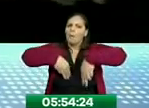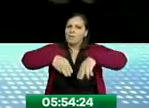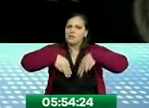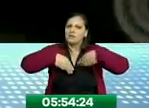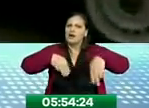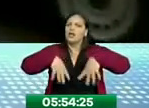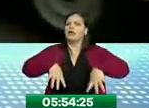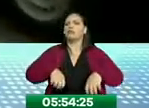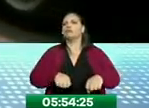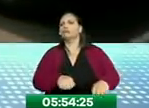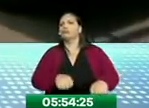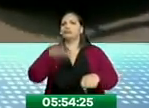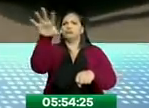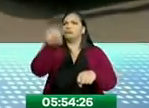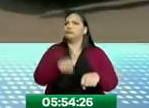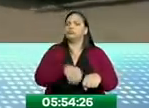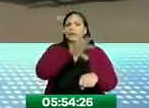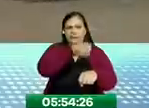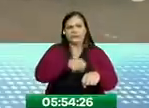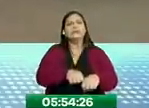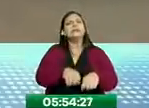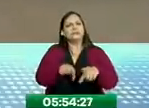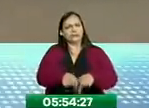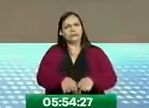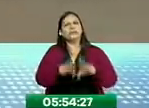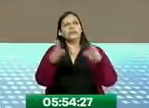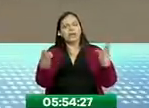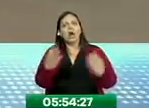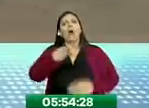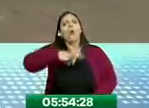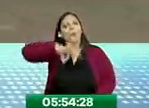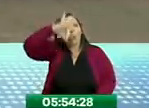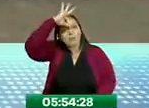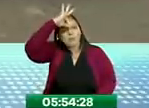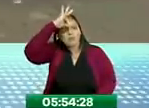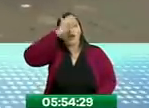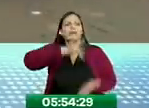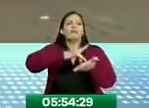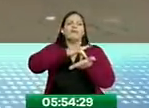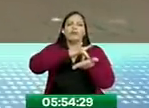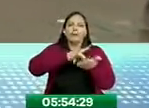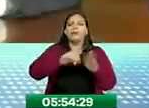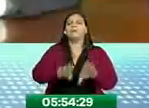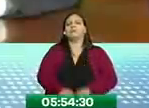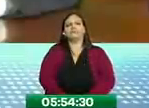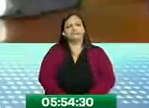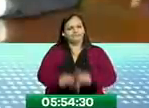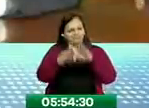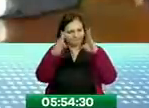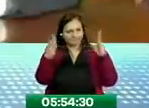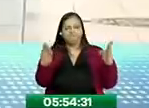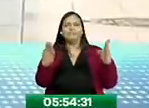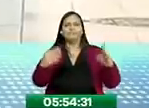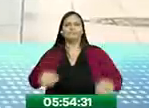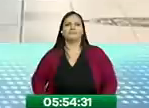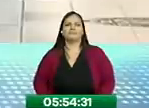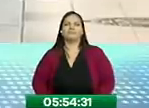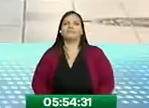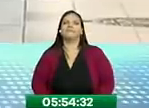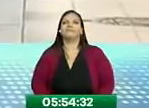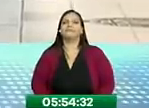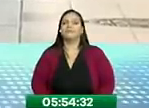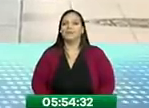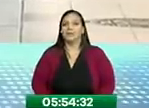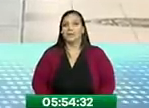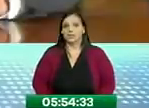abiertos, hospitales y farmacias estarán abiertos. Lo que se restringe es el tema vehicular,